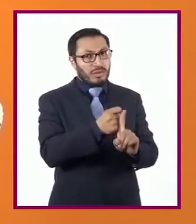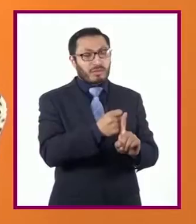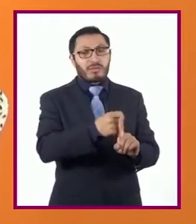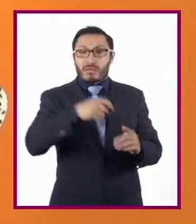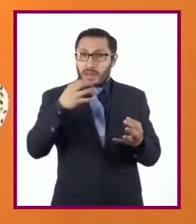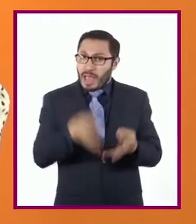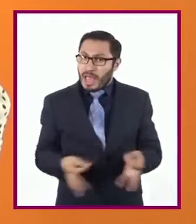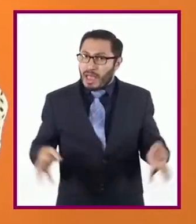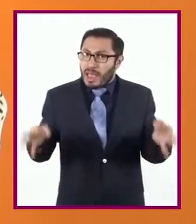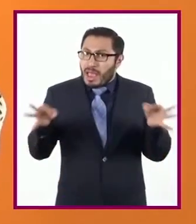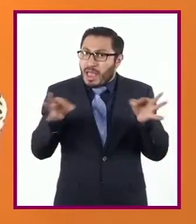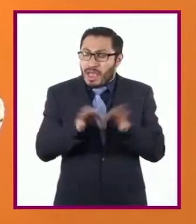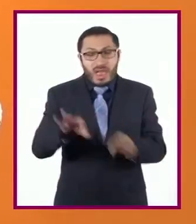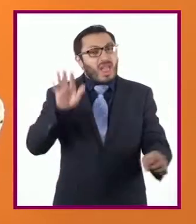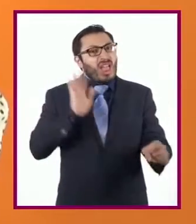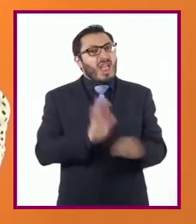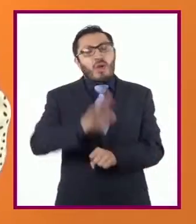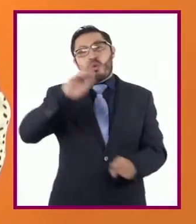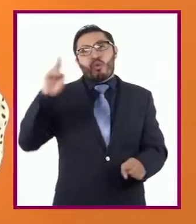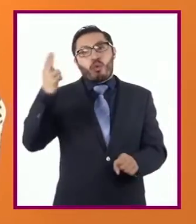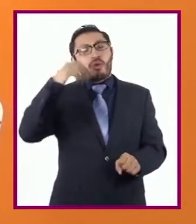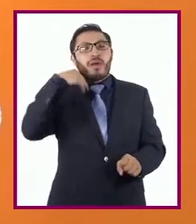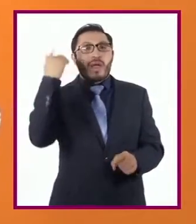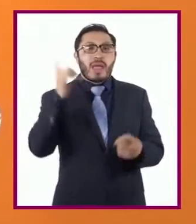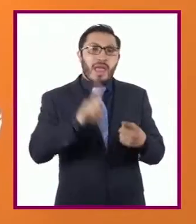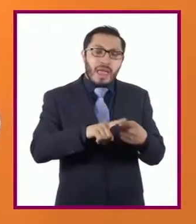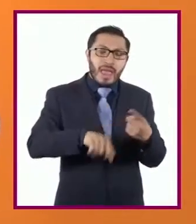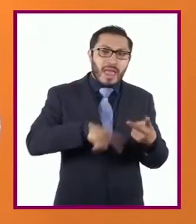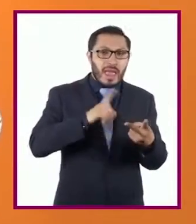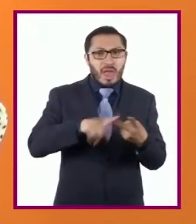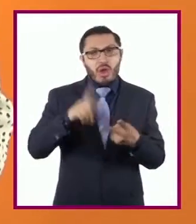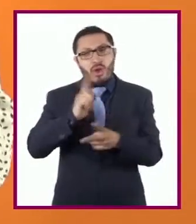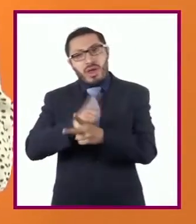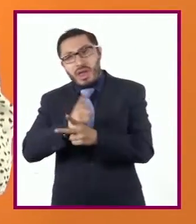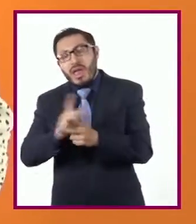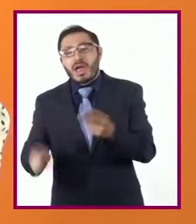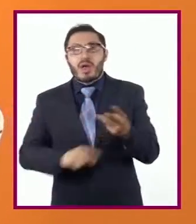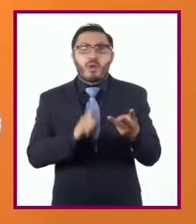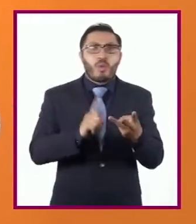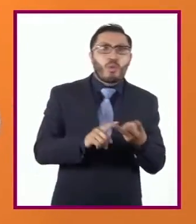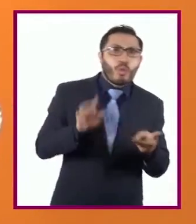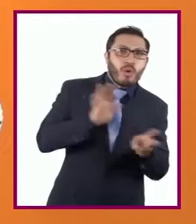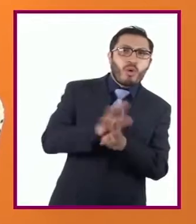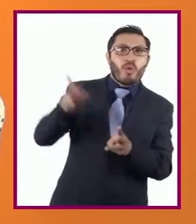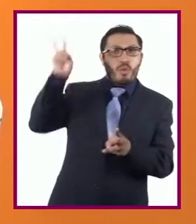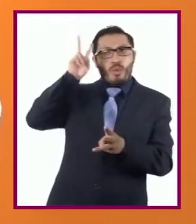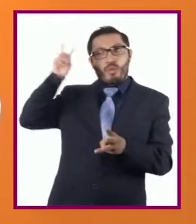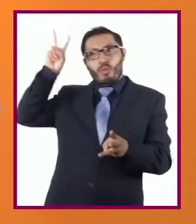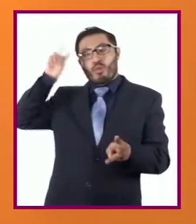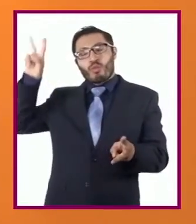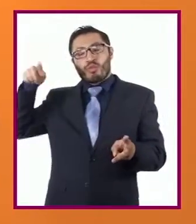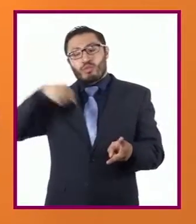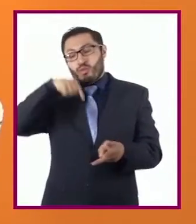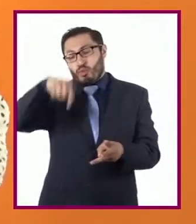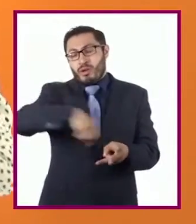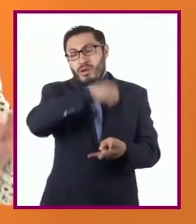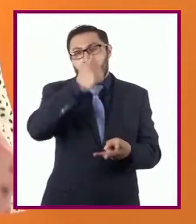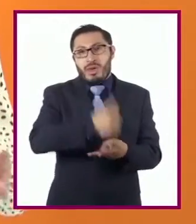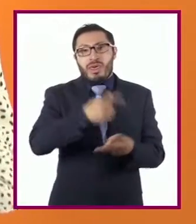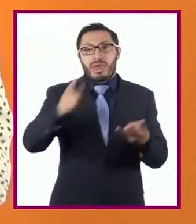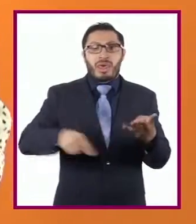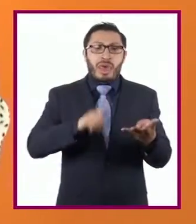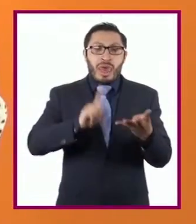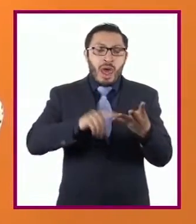saber qué universidad quiero, qué carrera quiero, qué sueño es el que tengo en esta ciudad donde vivo, es en